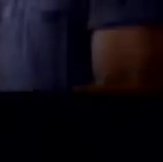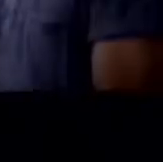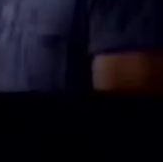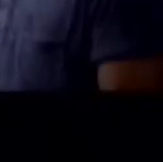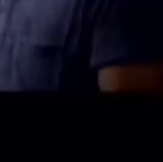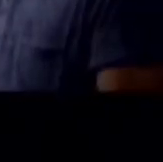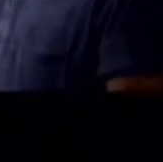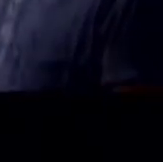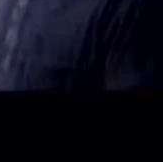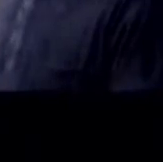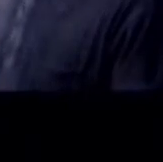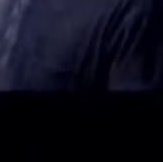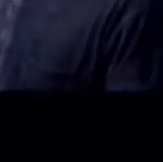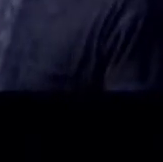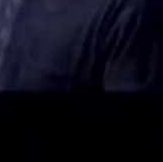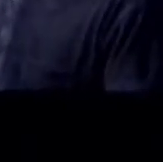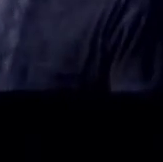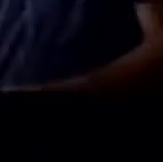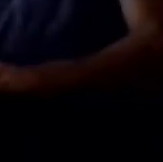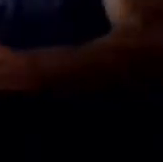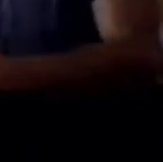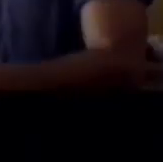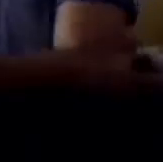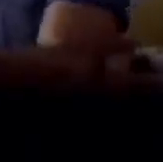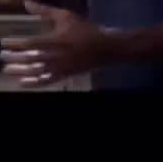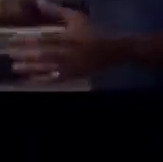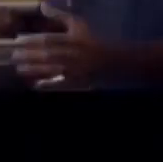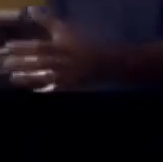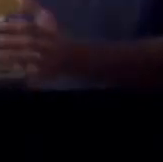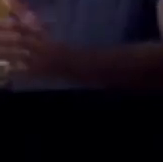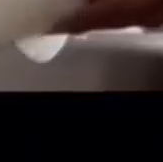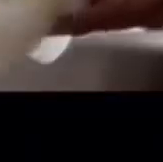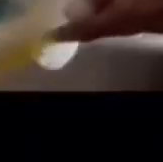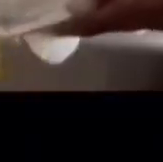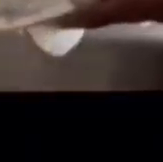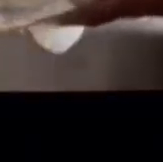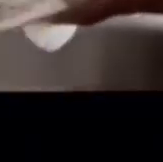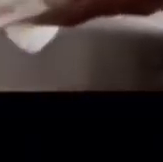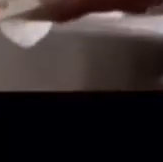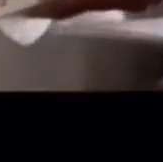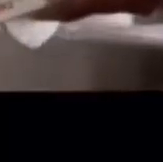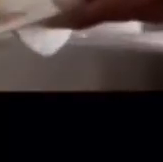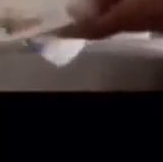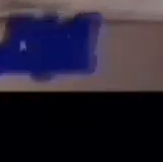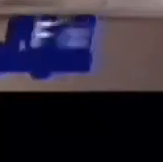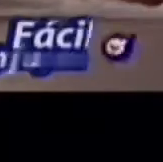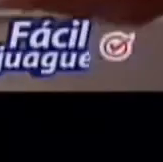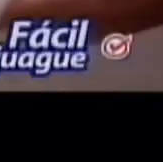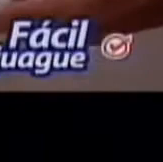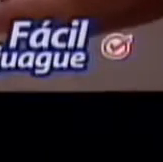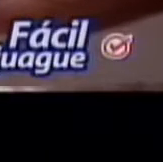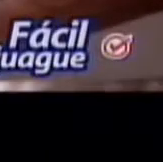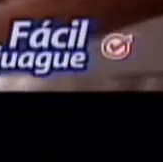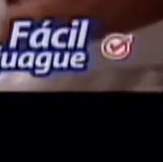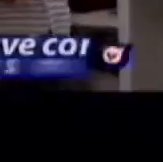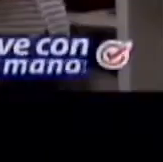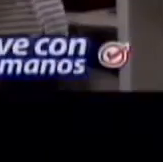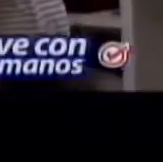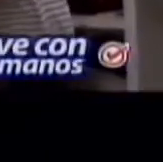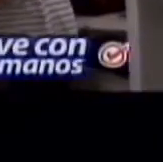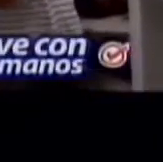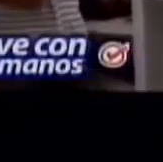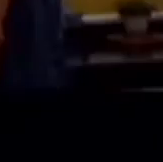las manos. Y Brillex es recomendado por los buenos esposos. Ya sabe, crema lavavajilla en